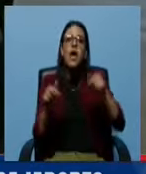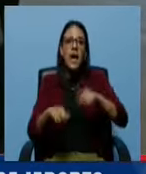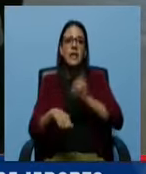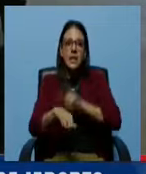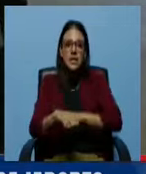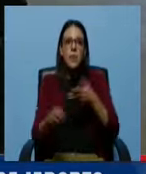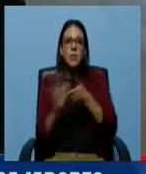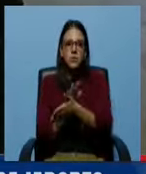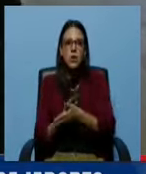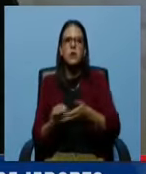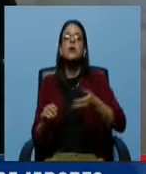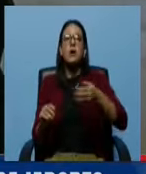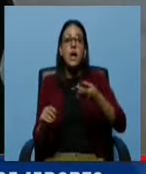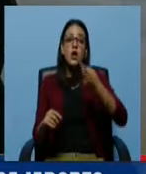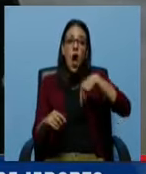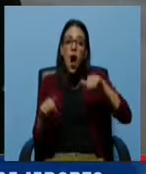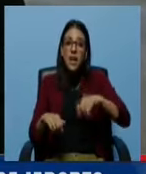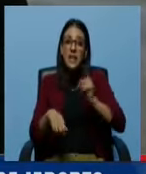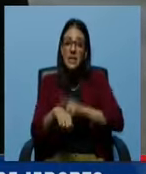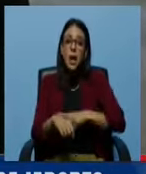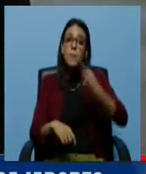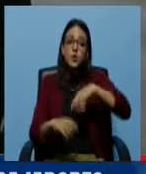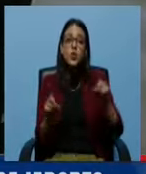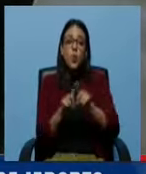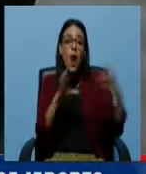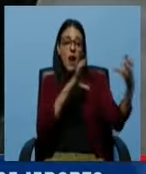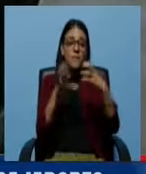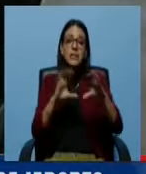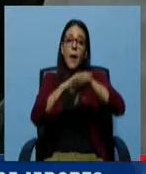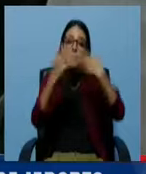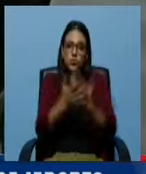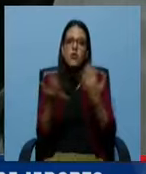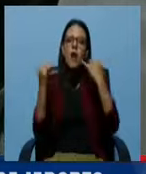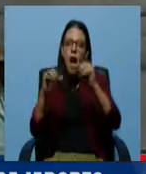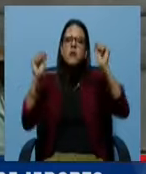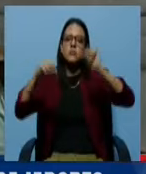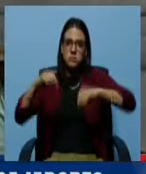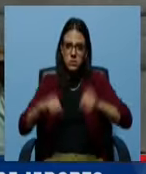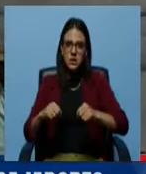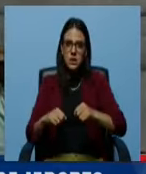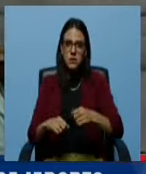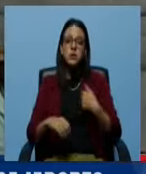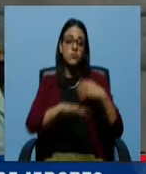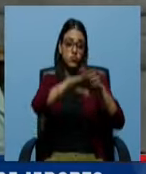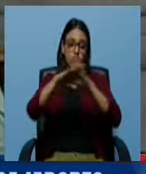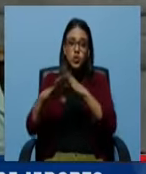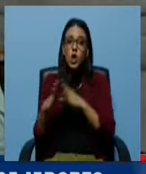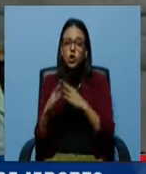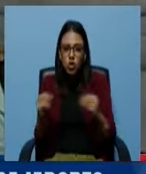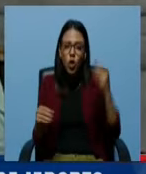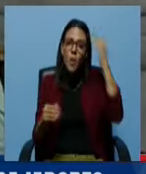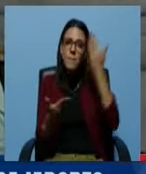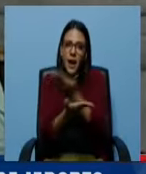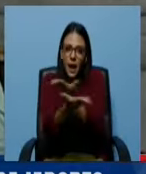mundial, hay una gran batalla mundial. Yo, Pedro, hermanos y hermanas del